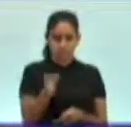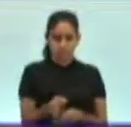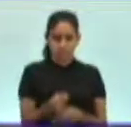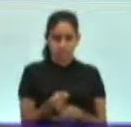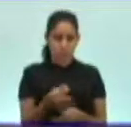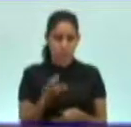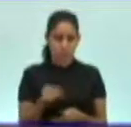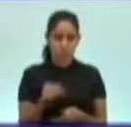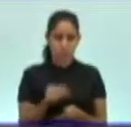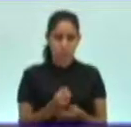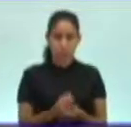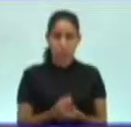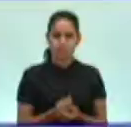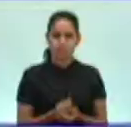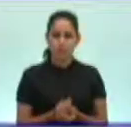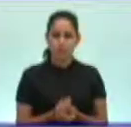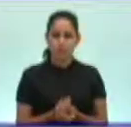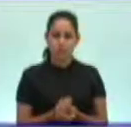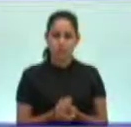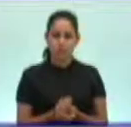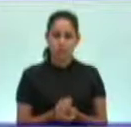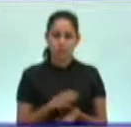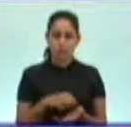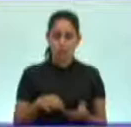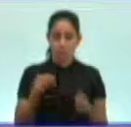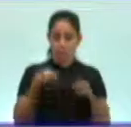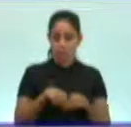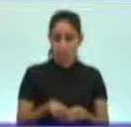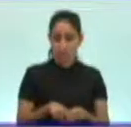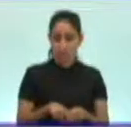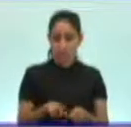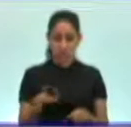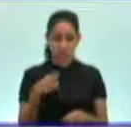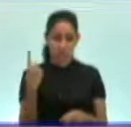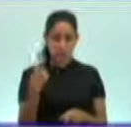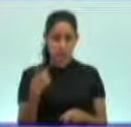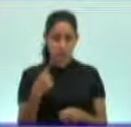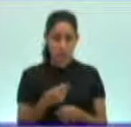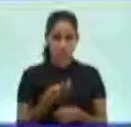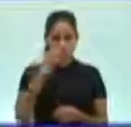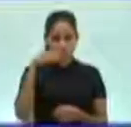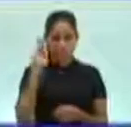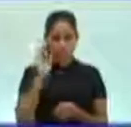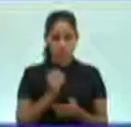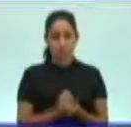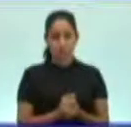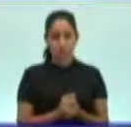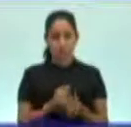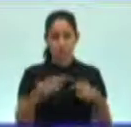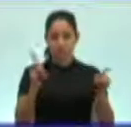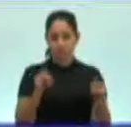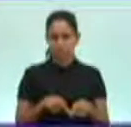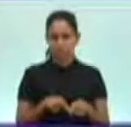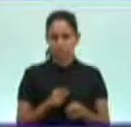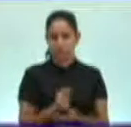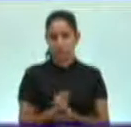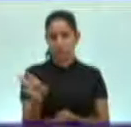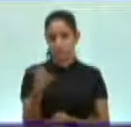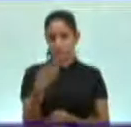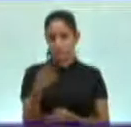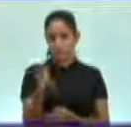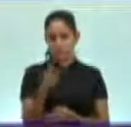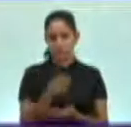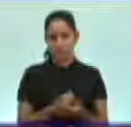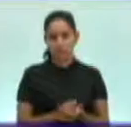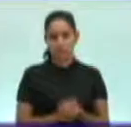como símbolos de la nación cubana el himno de Bayamo, el escudo de la Palma Real y la bandera de la Estrella Solitaria. Por lo